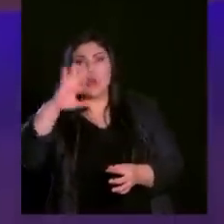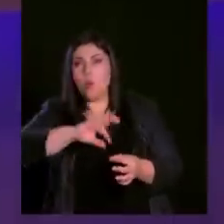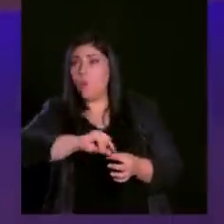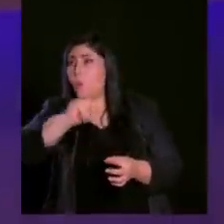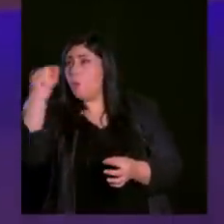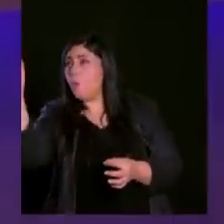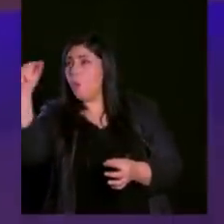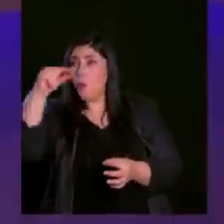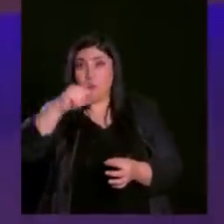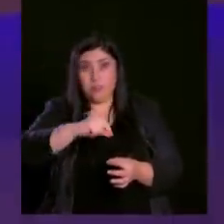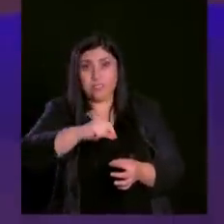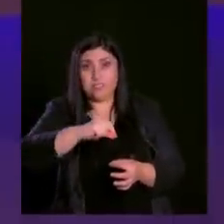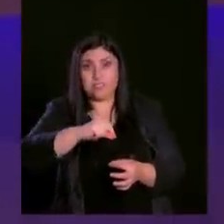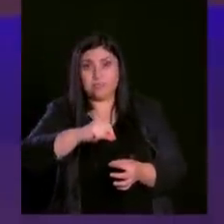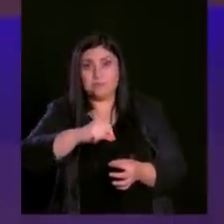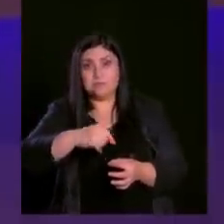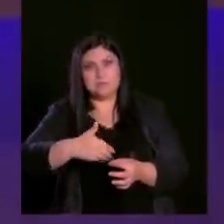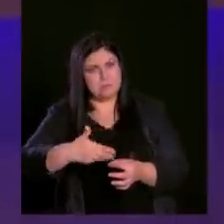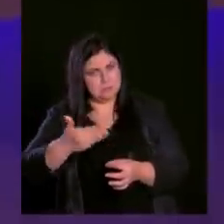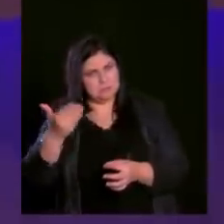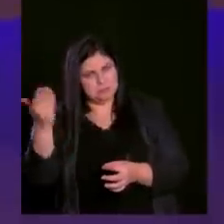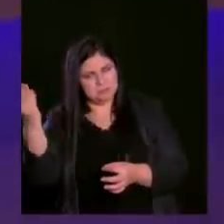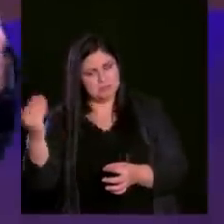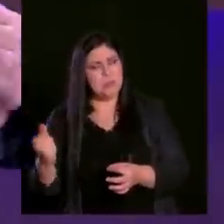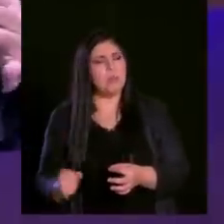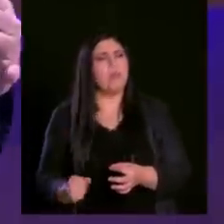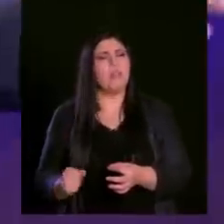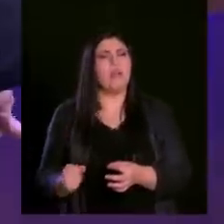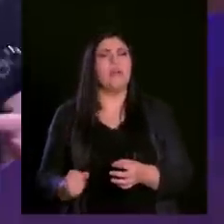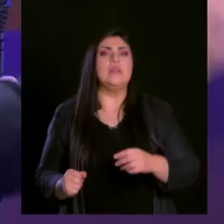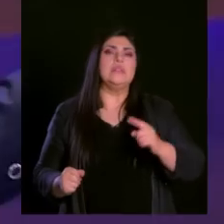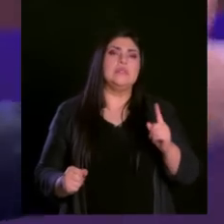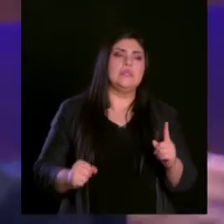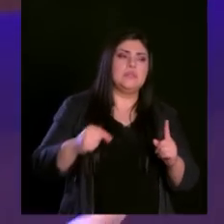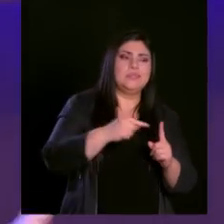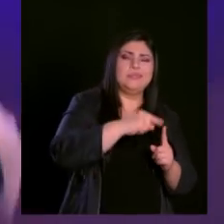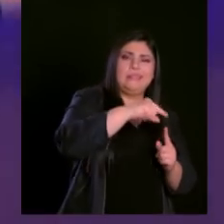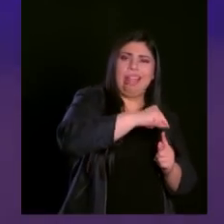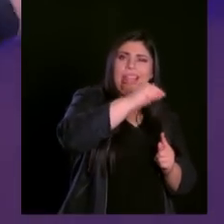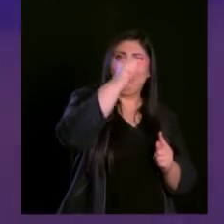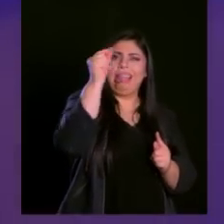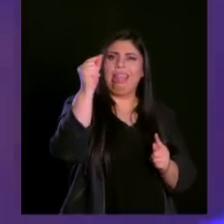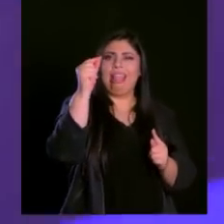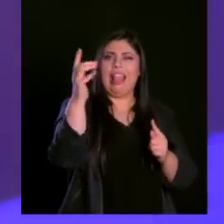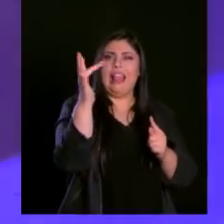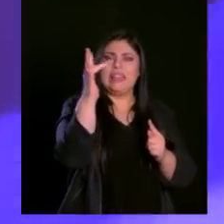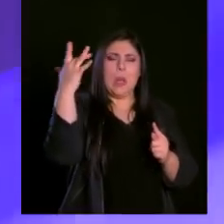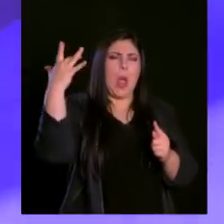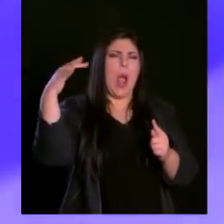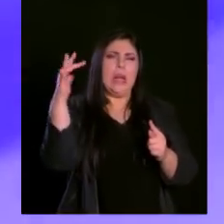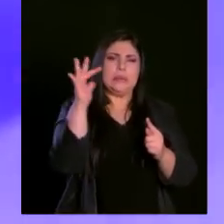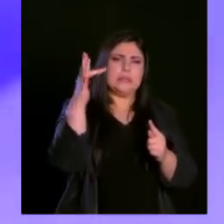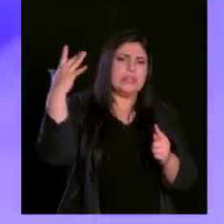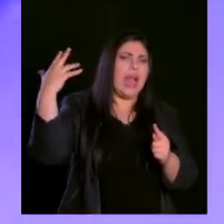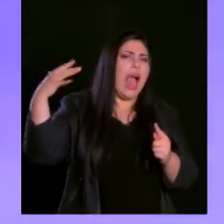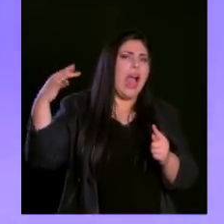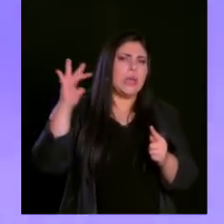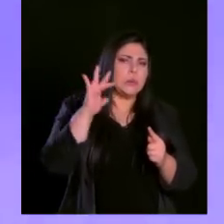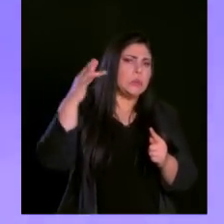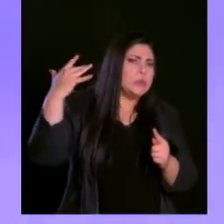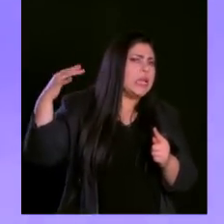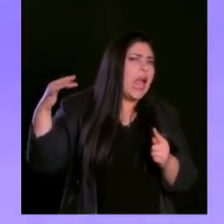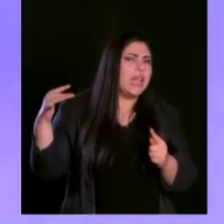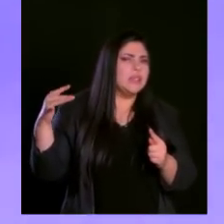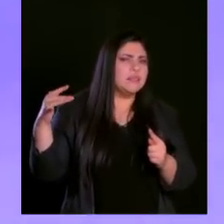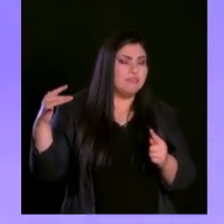leyendo que viene esta explicación de cómo el rey no funciona dentro de las cosas que Jesús explica es de que salió un hombre